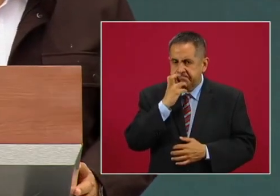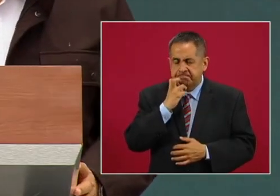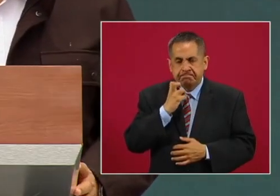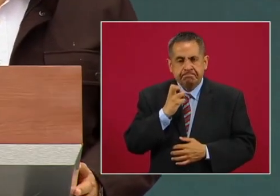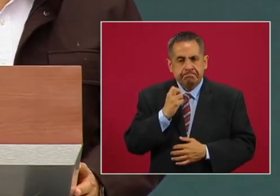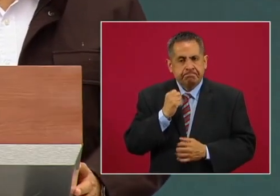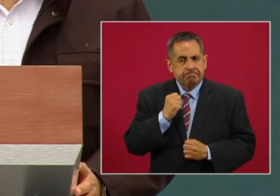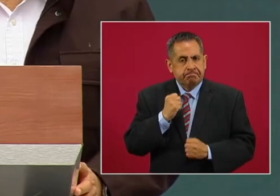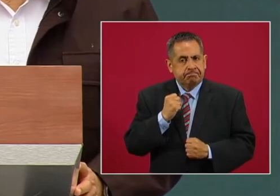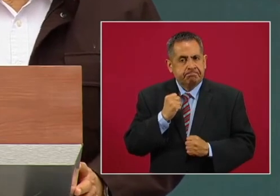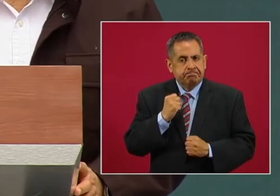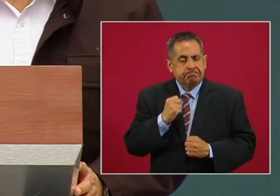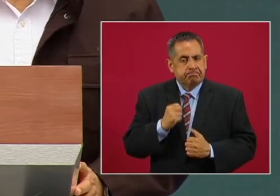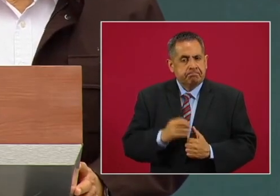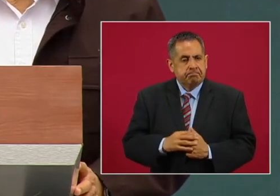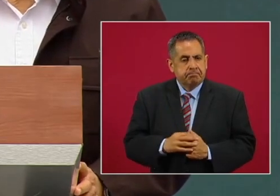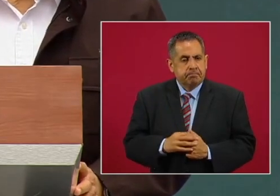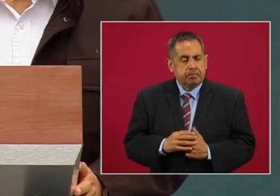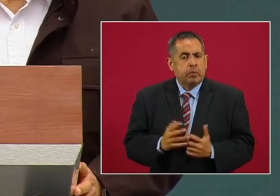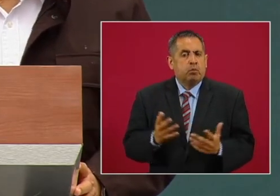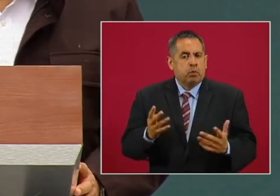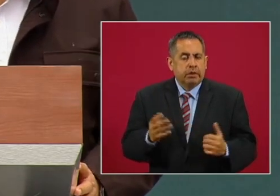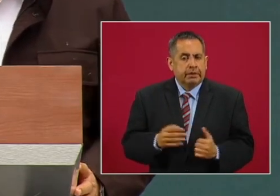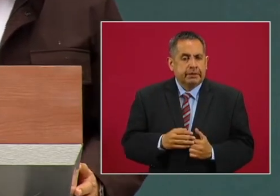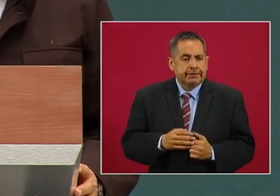porque estamos